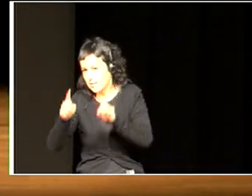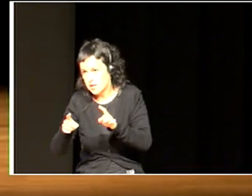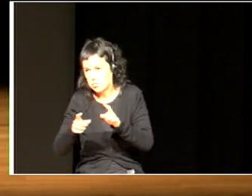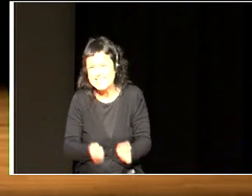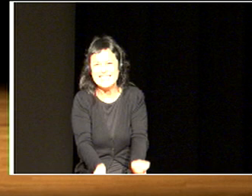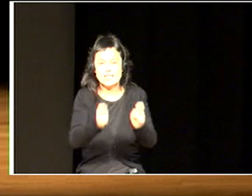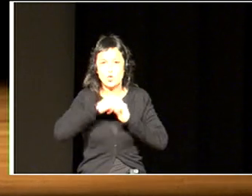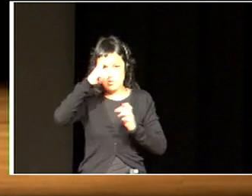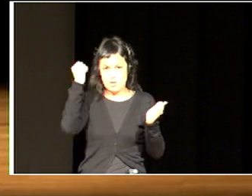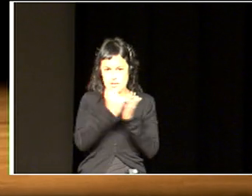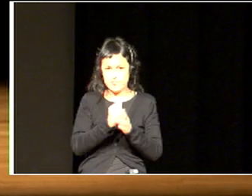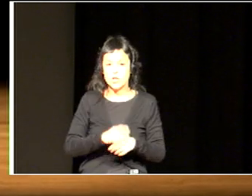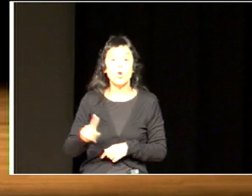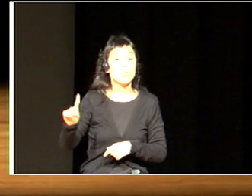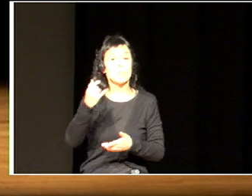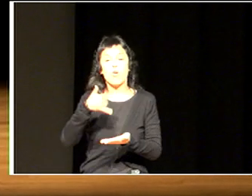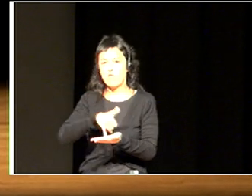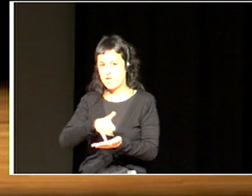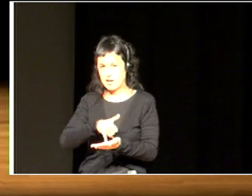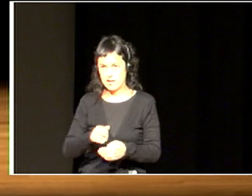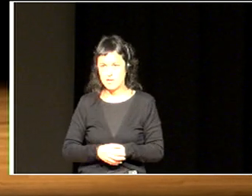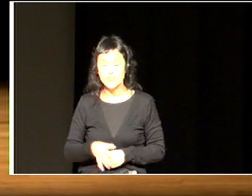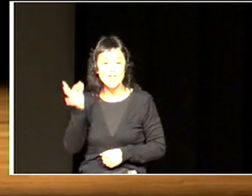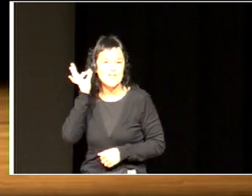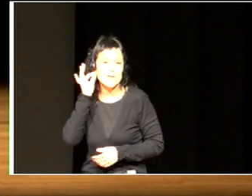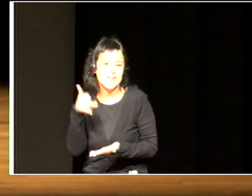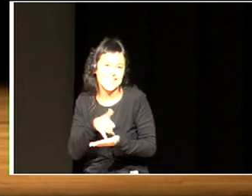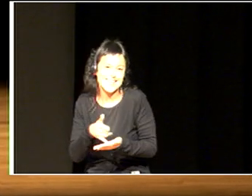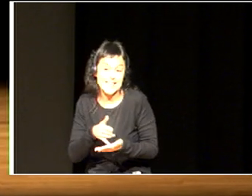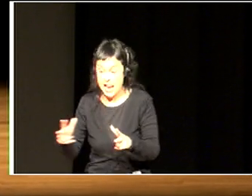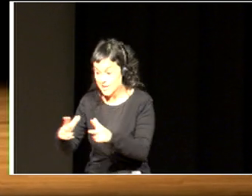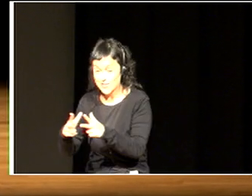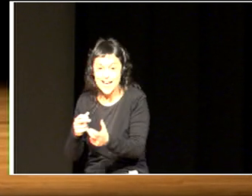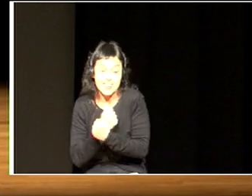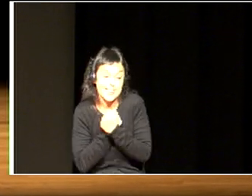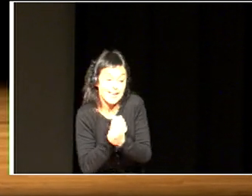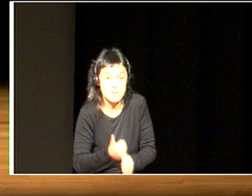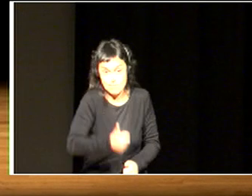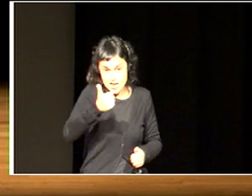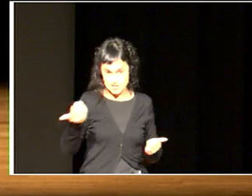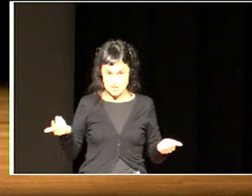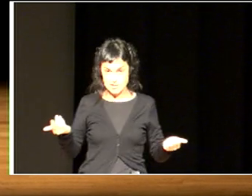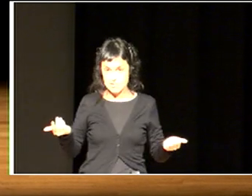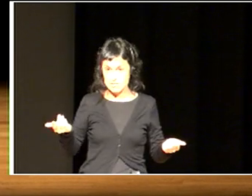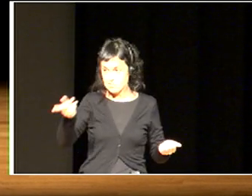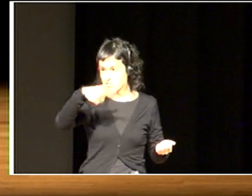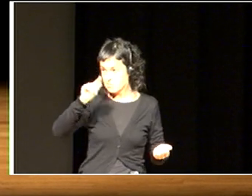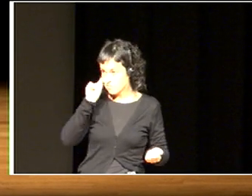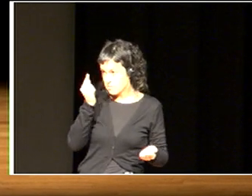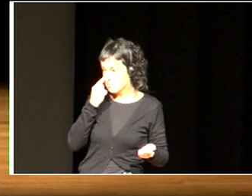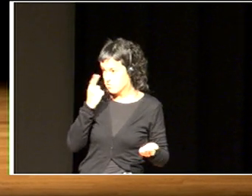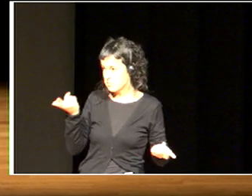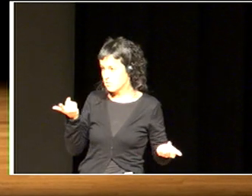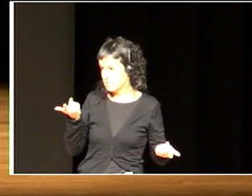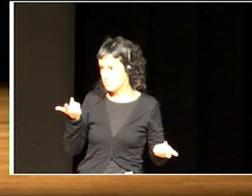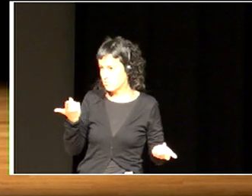primero la fragilidad a ver mirar una mujer frágil es mucho más querida en la sociedad y eso os tenéis que dar cuenta a las mujeres de euskadi que